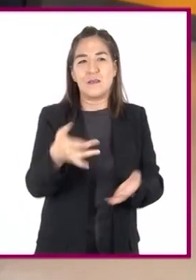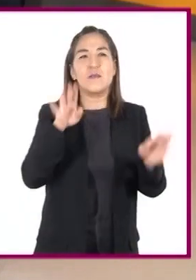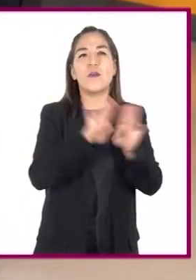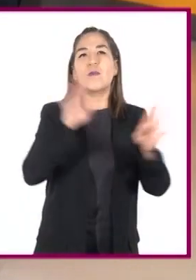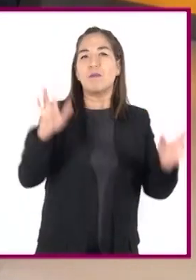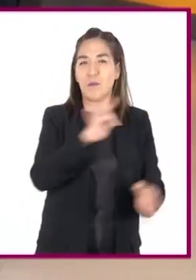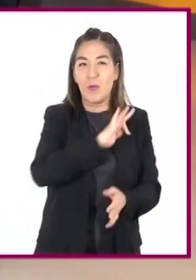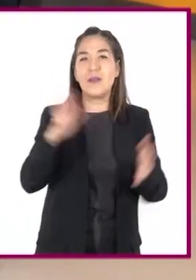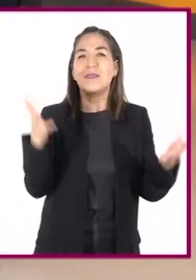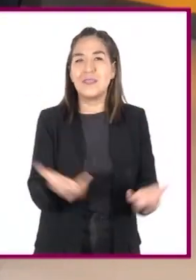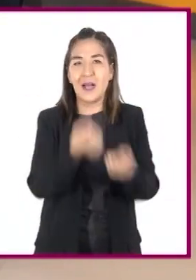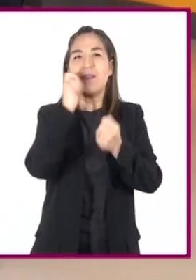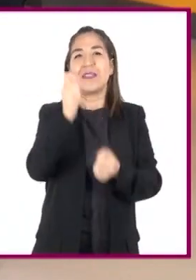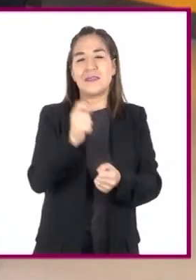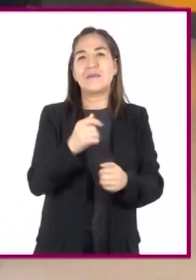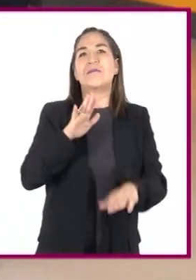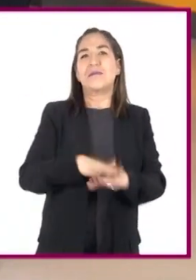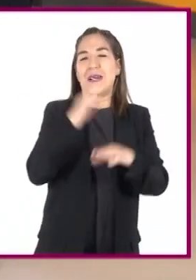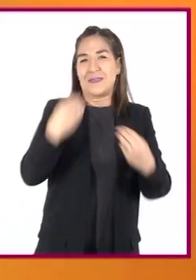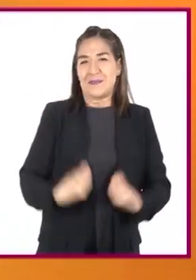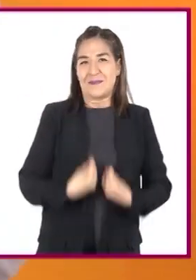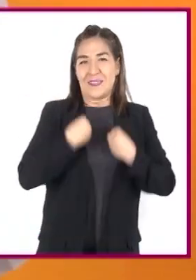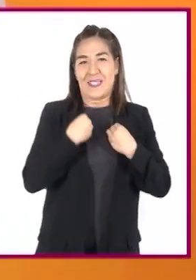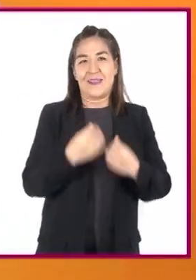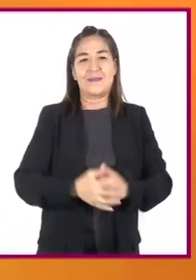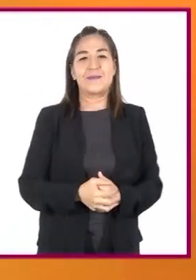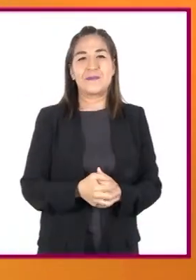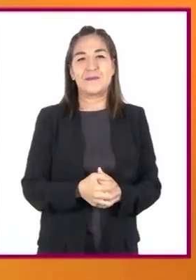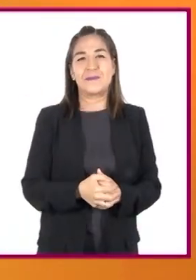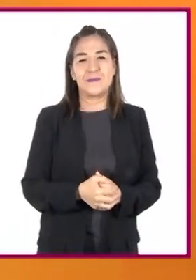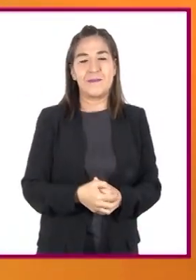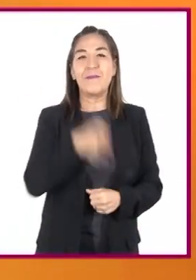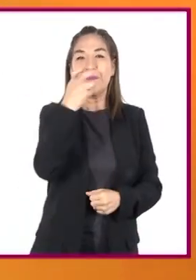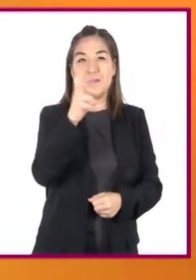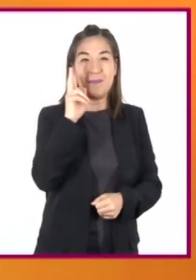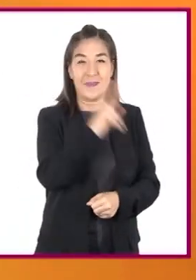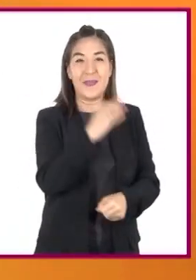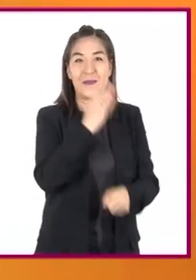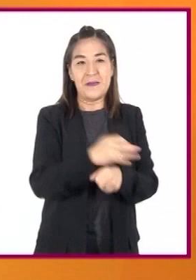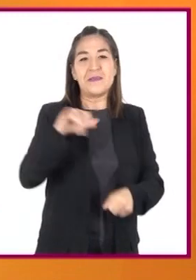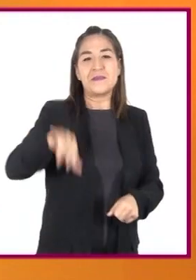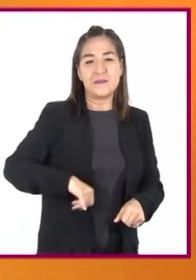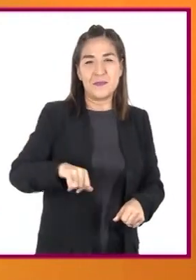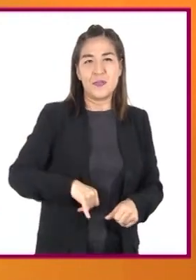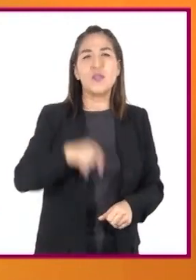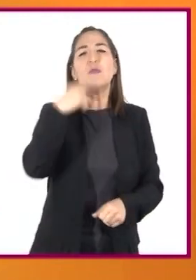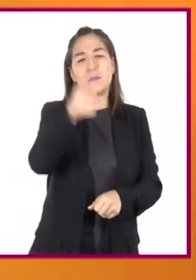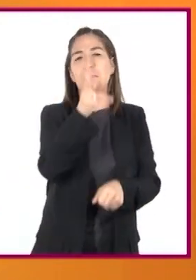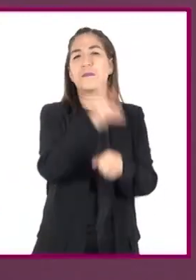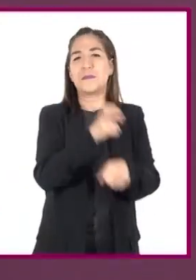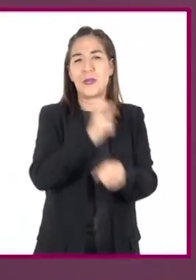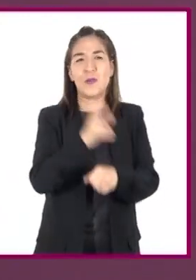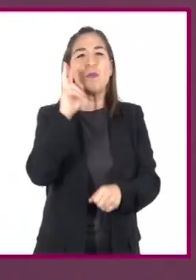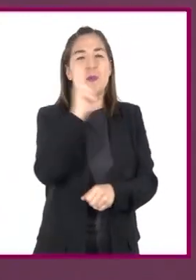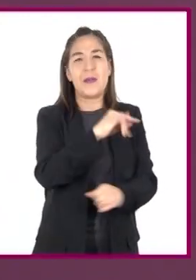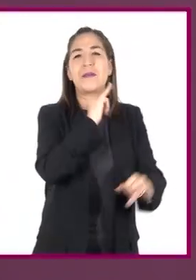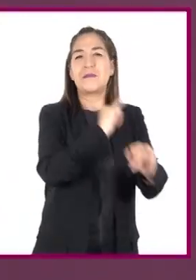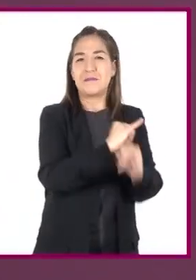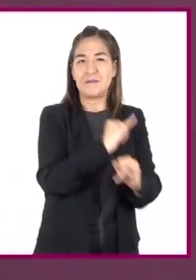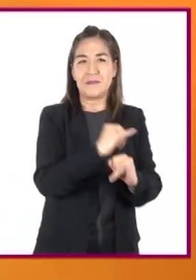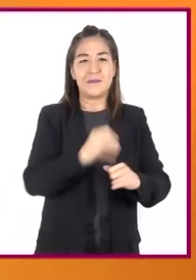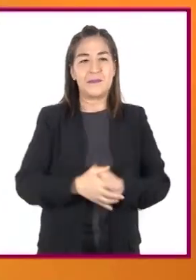una, sino miles de vidas. Si les interesó el artículo, les invitamos a buscarlo en